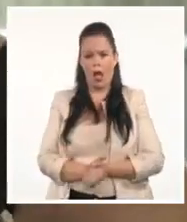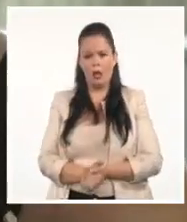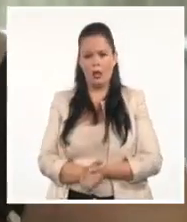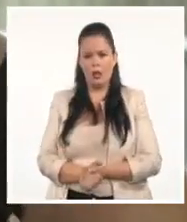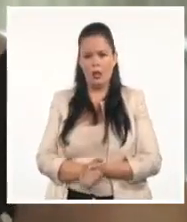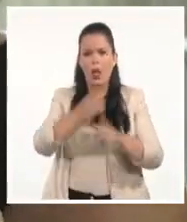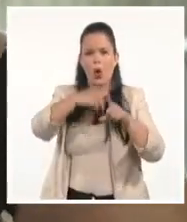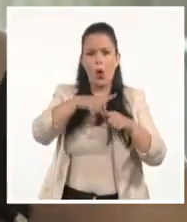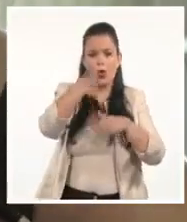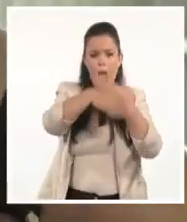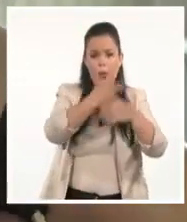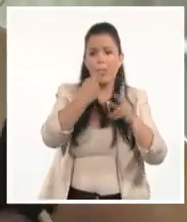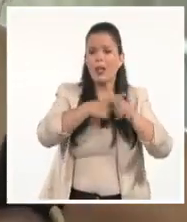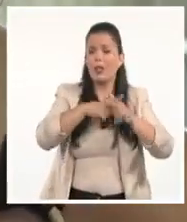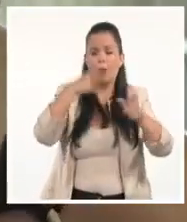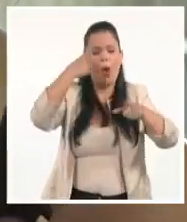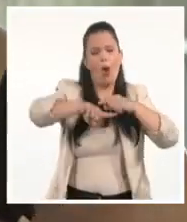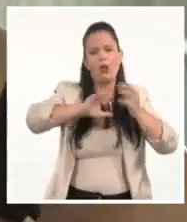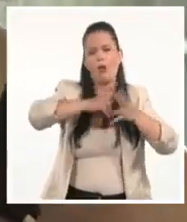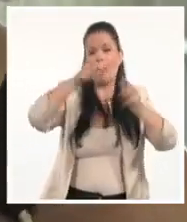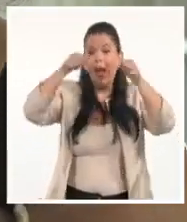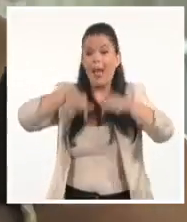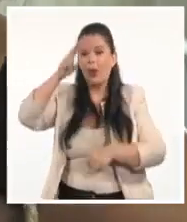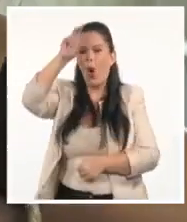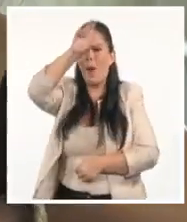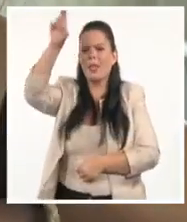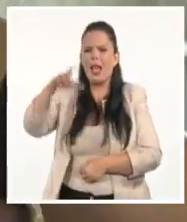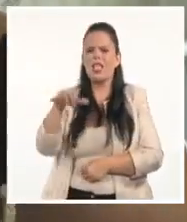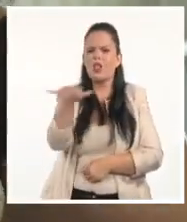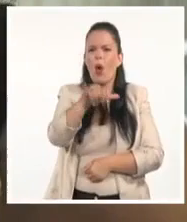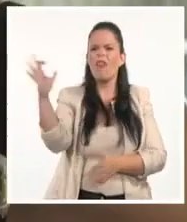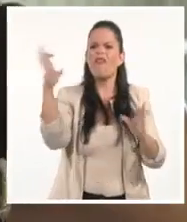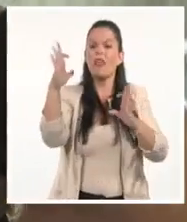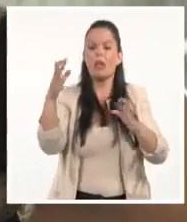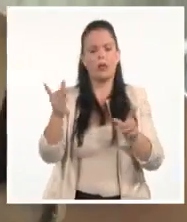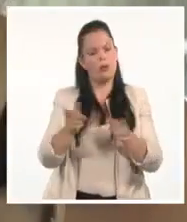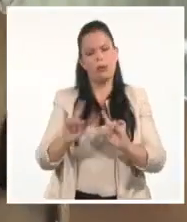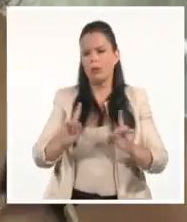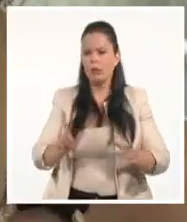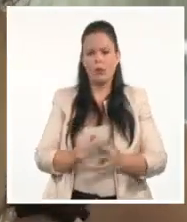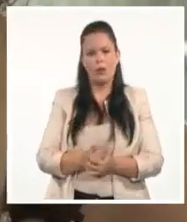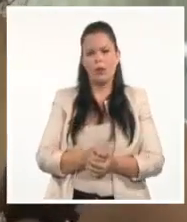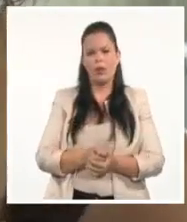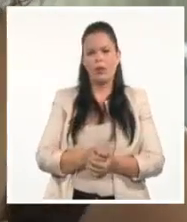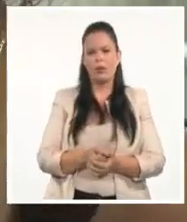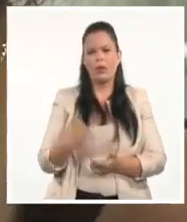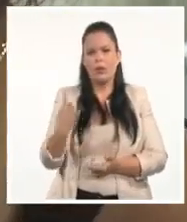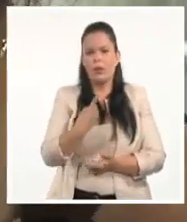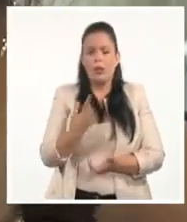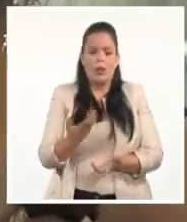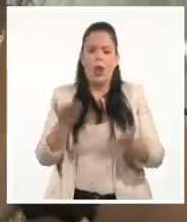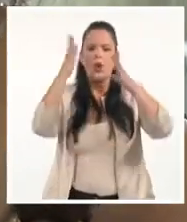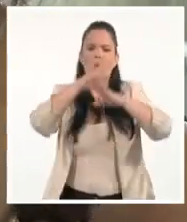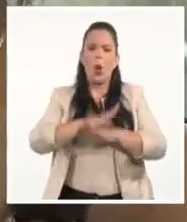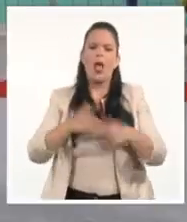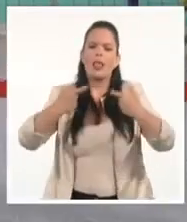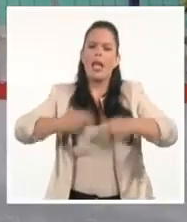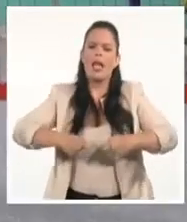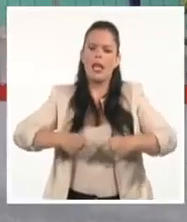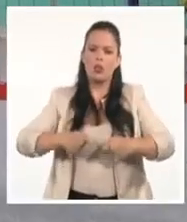forma. Porque en un hospital no es una fiesta. Ni además, nadie tiene derecho a agredir a nadie. Es lo